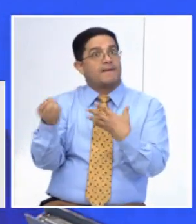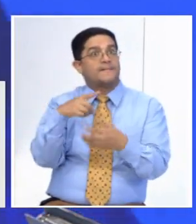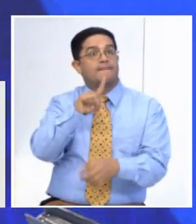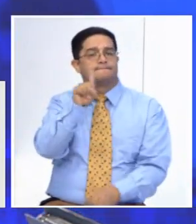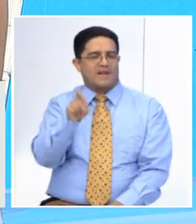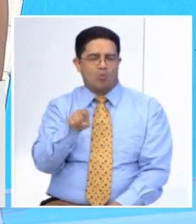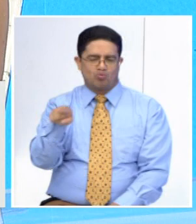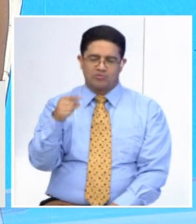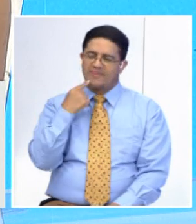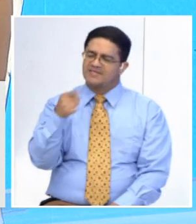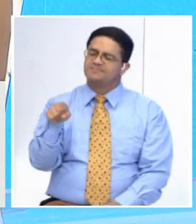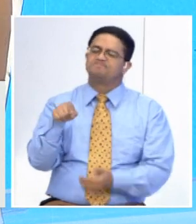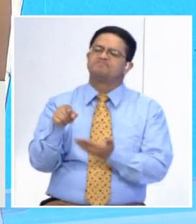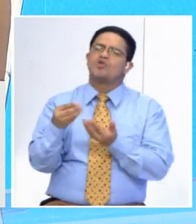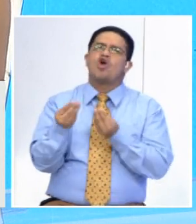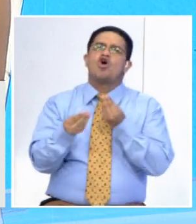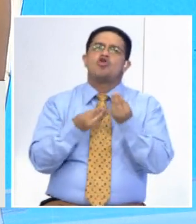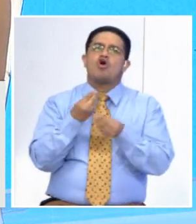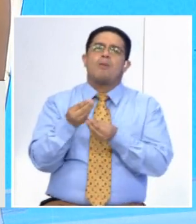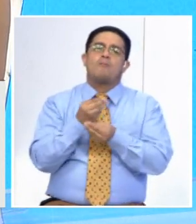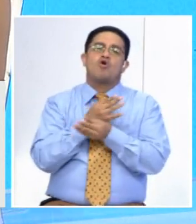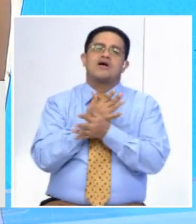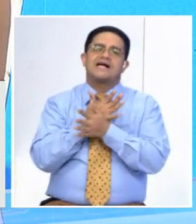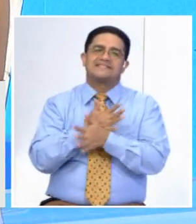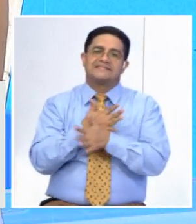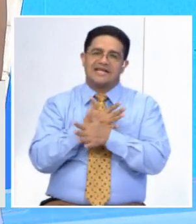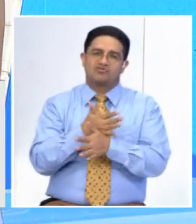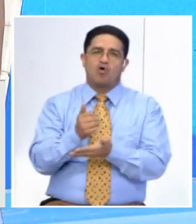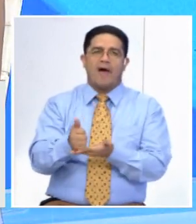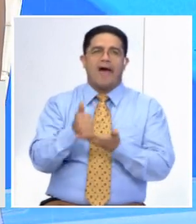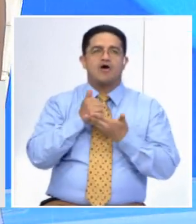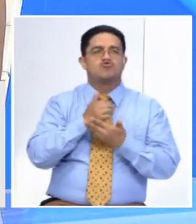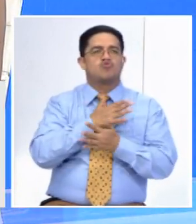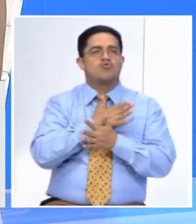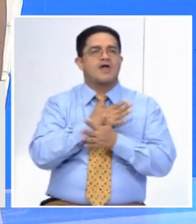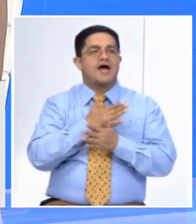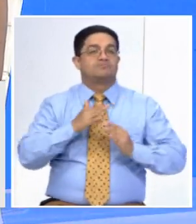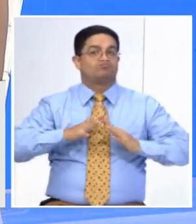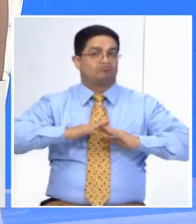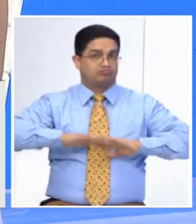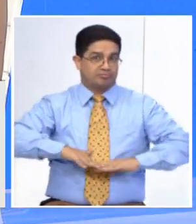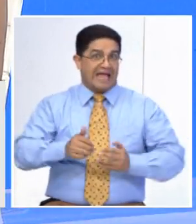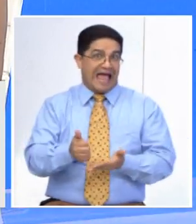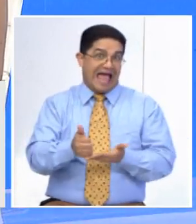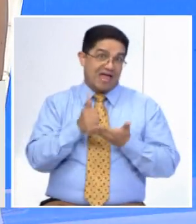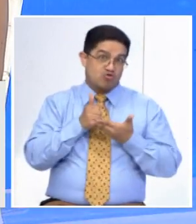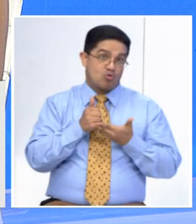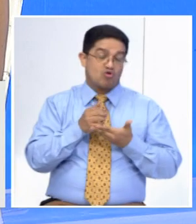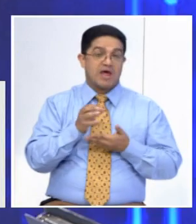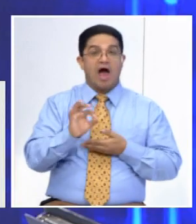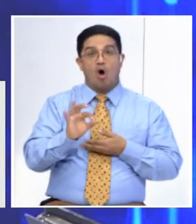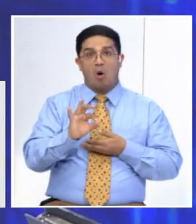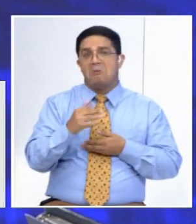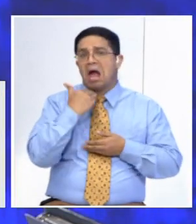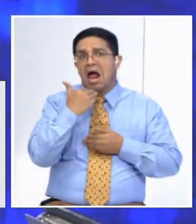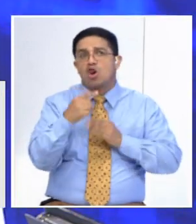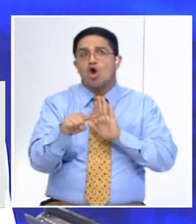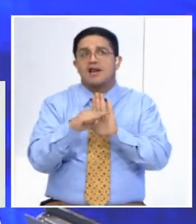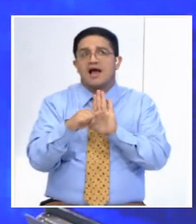dice lo siguiente: ¿cómo influyen las relaciones sexuales en el piso pélvico? ¿Son favorables o desfavorables?